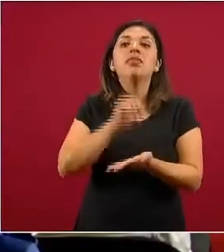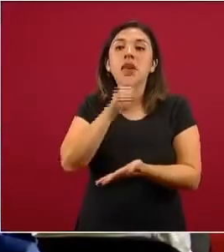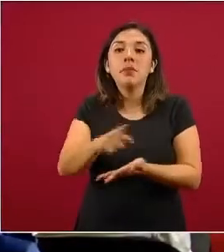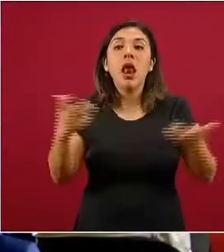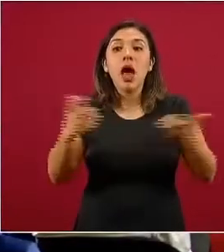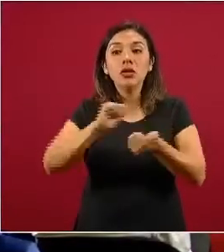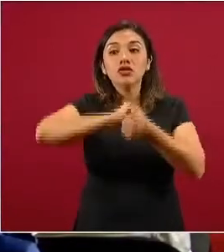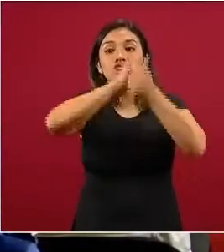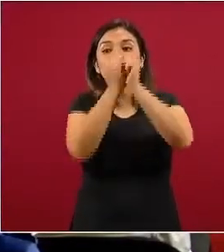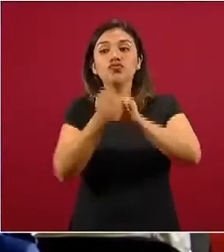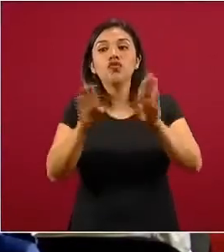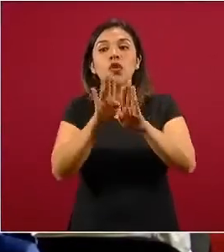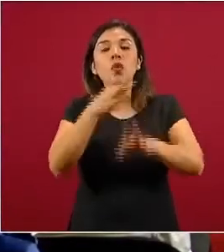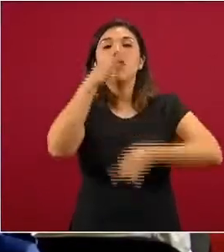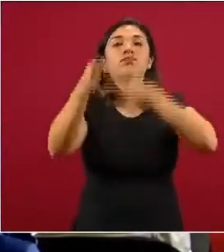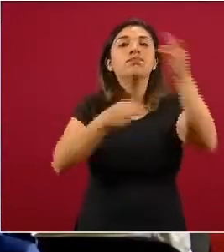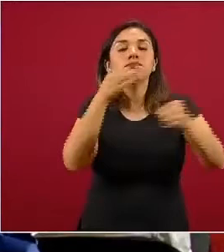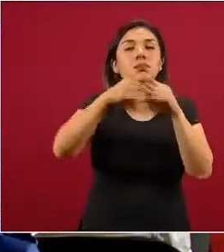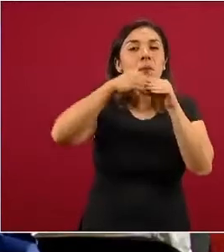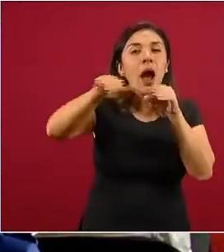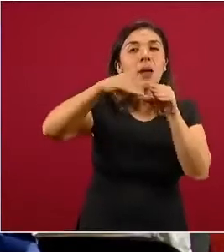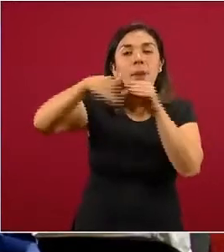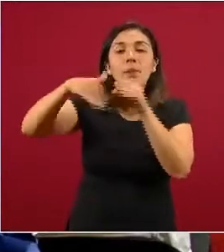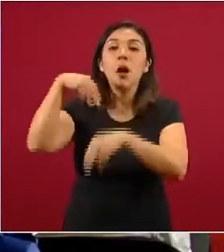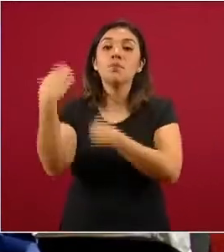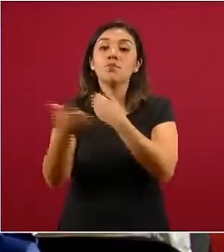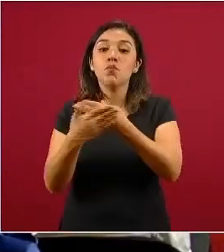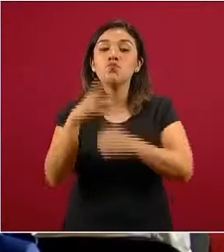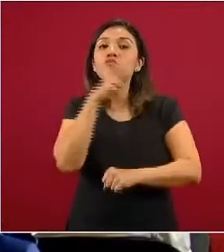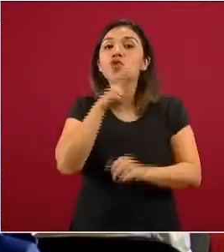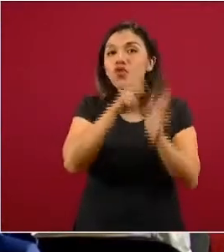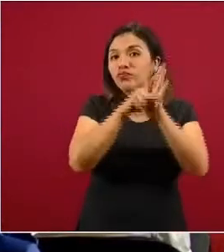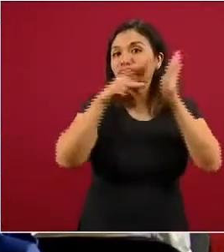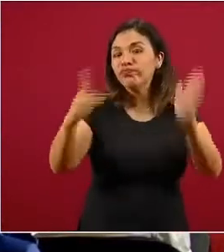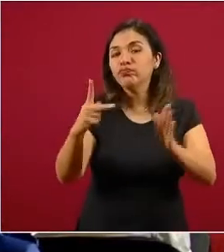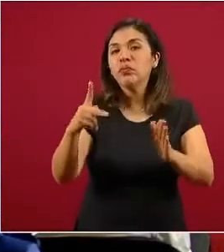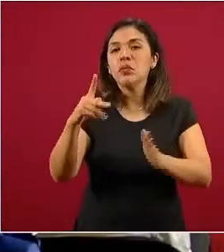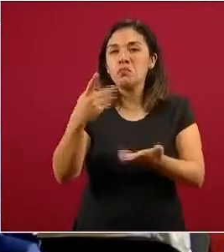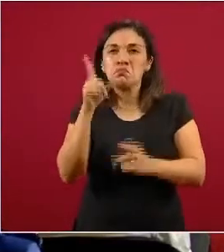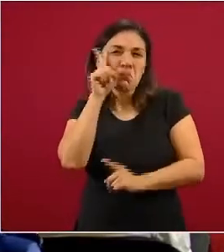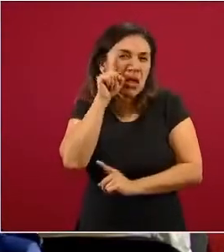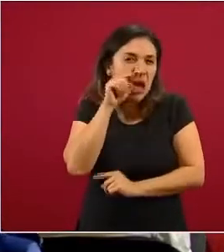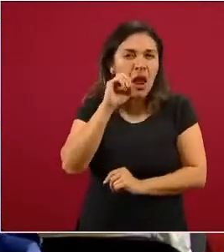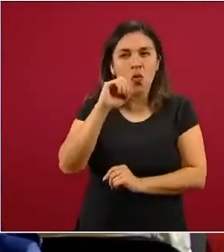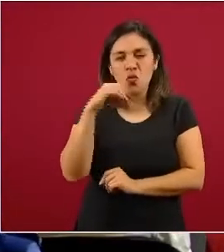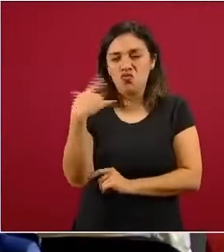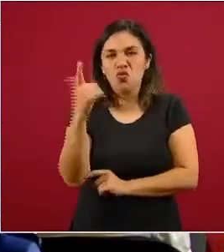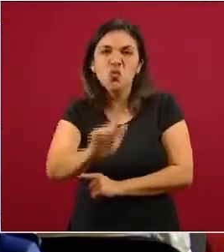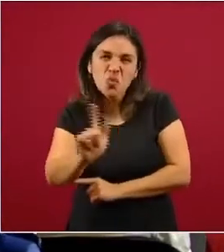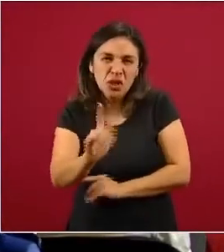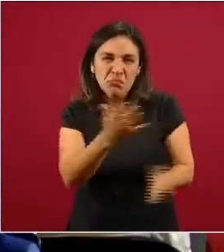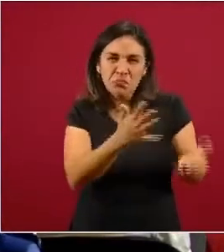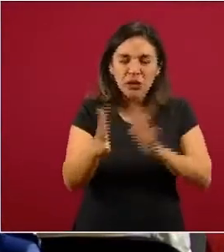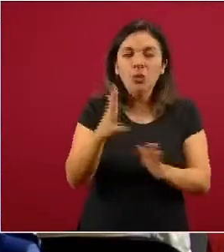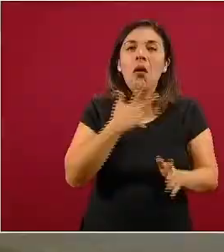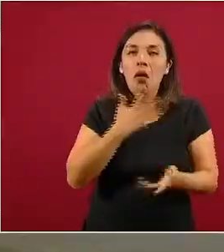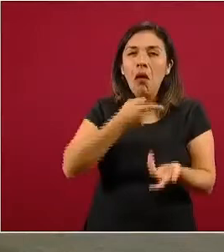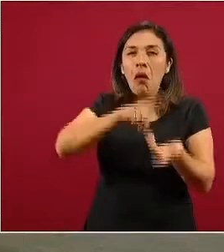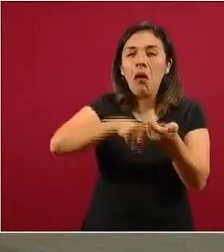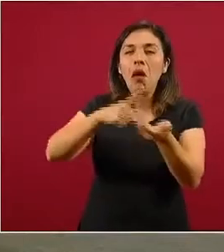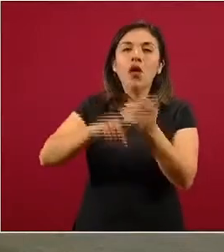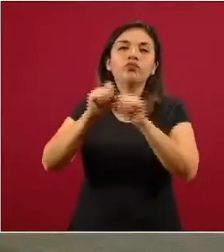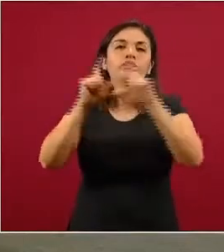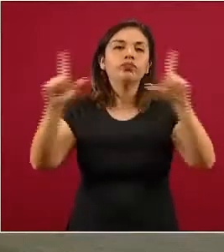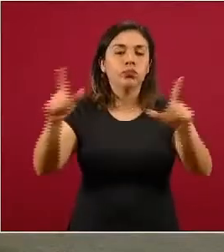Cortés. Hola, buenas noches. Como comentó ya el doctor Ricardo Cortés, vamos a presentar